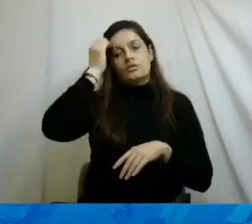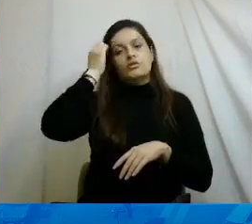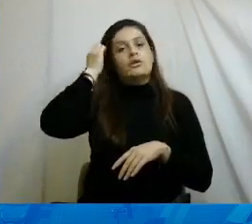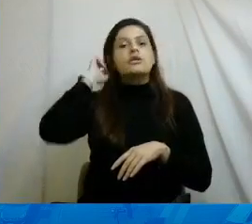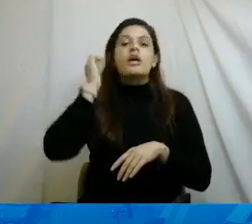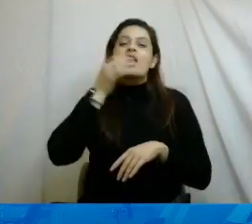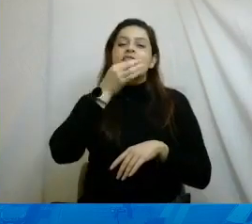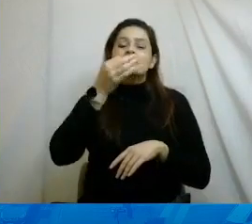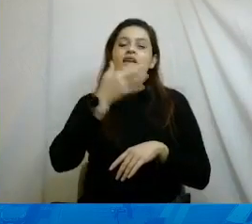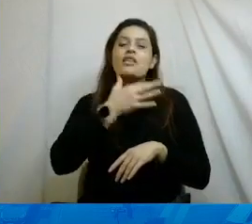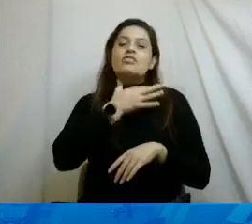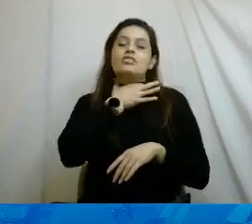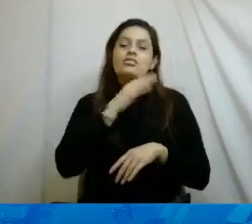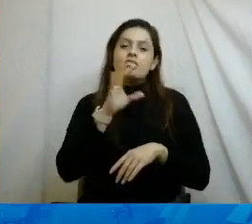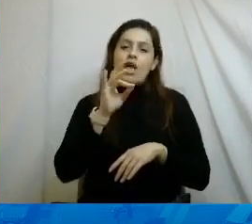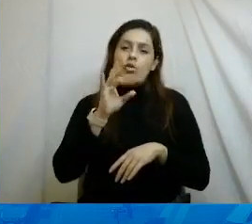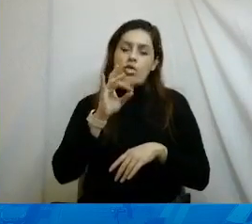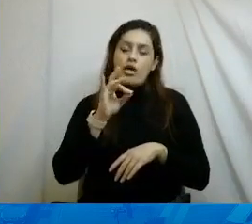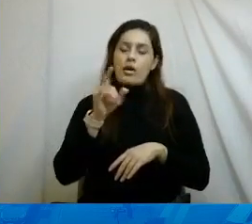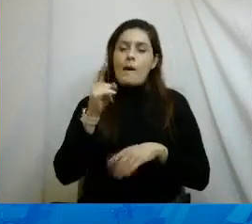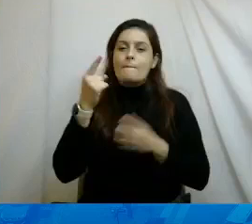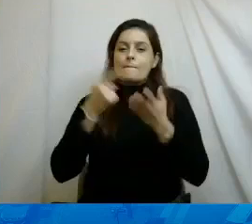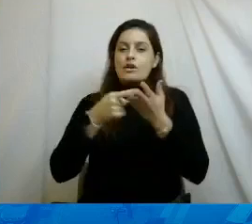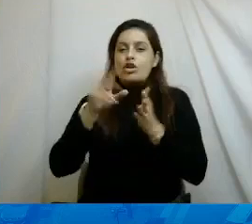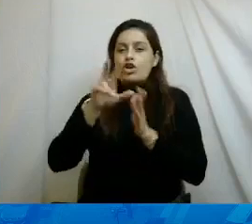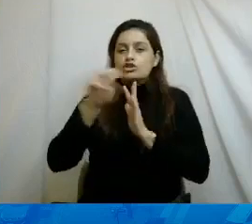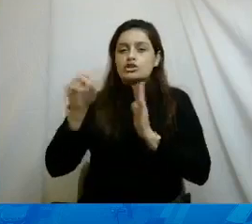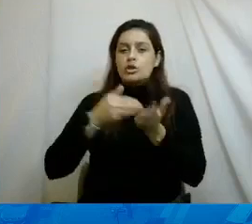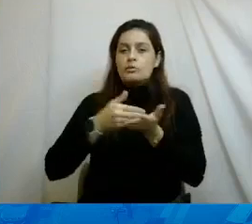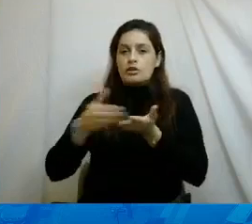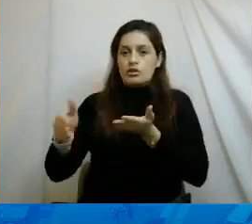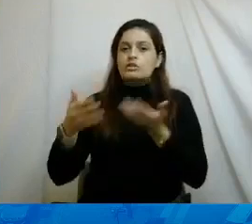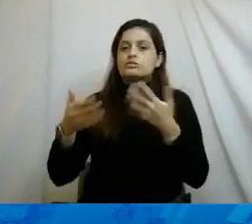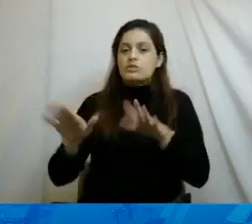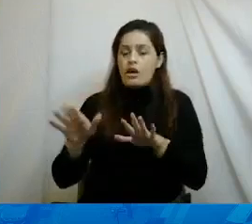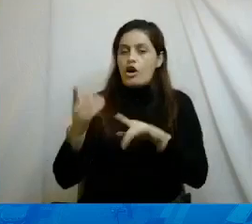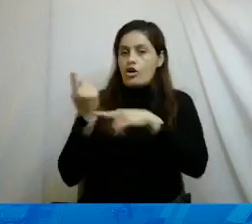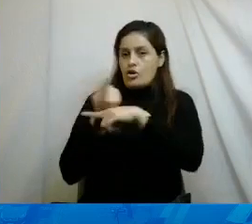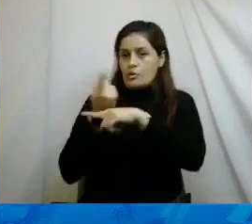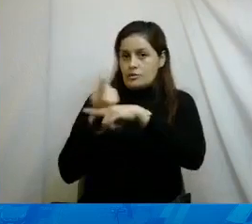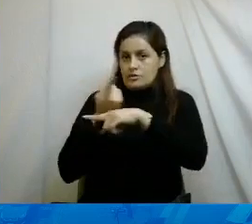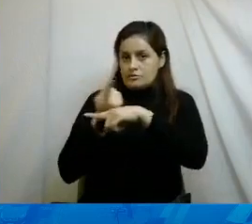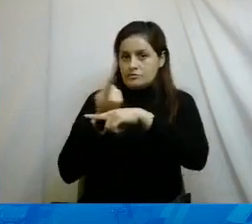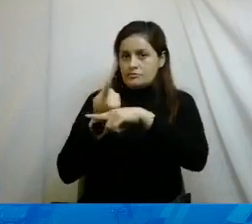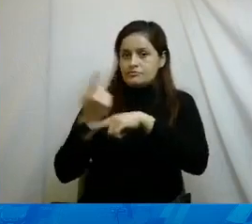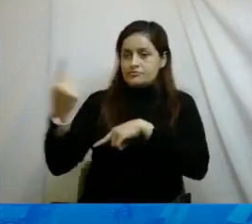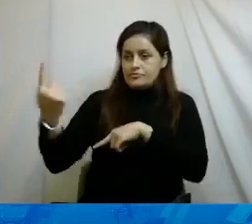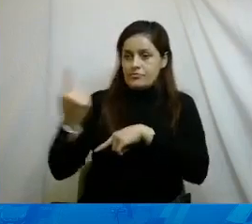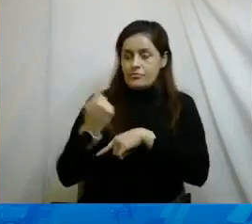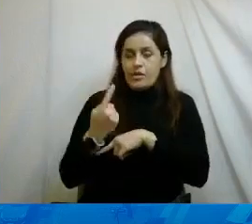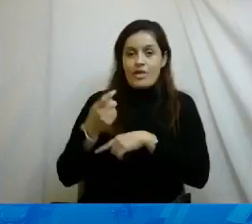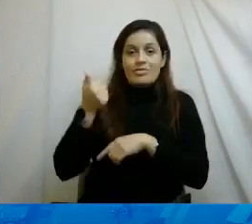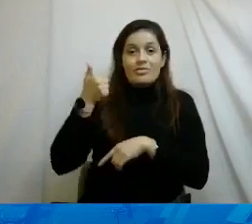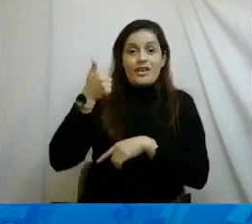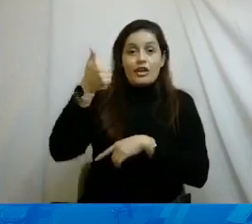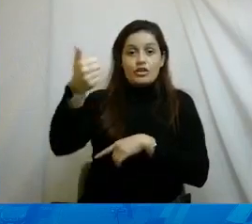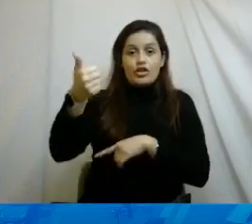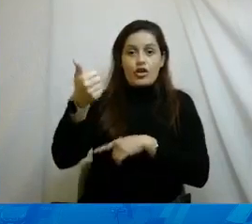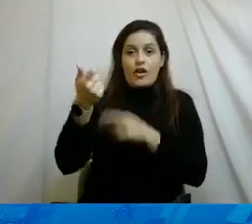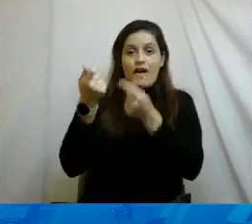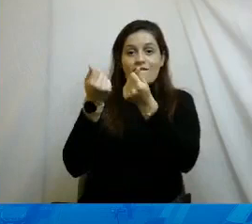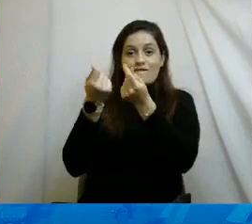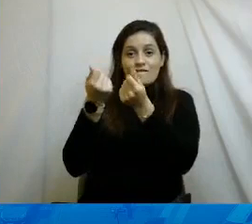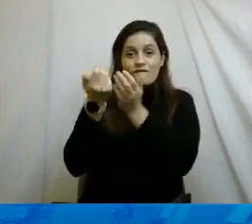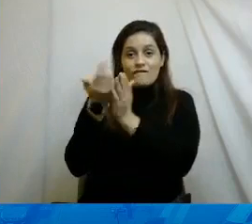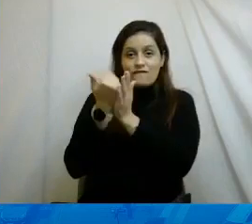1.800 millones de pesos. Lo conversamos acá, lo vimos, se acercó la directora de finanzas, algo nos